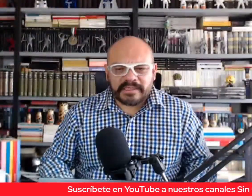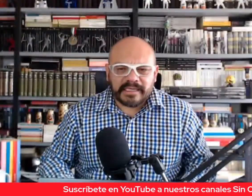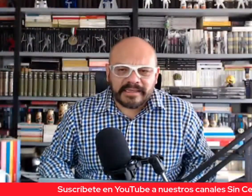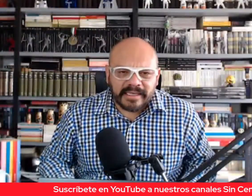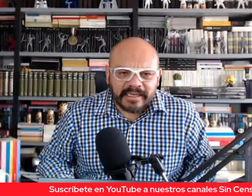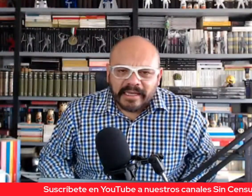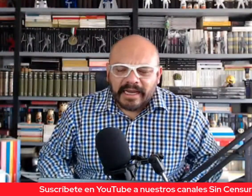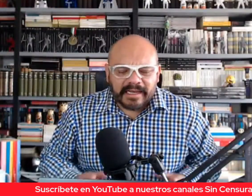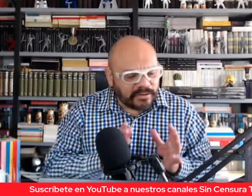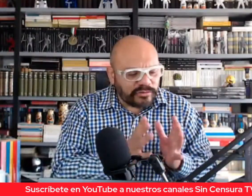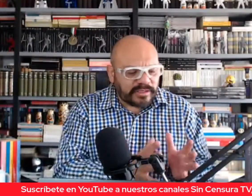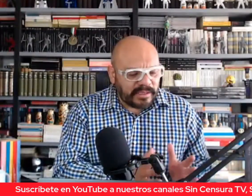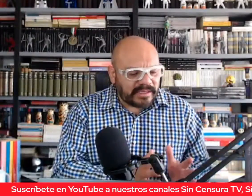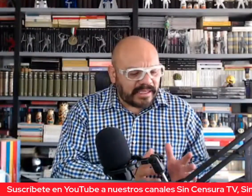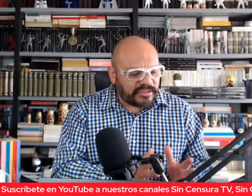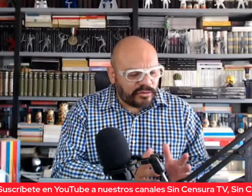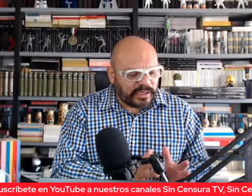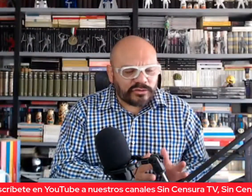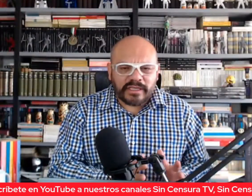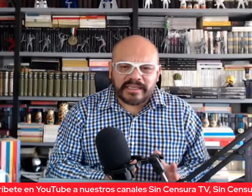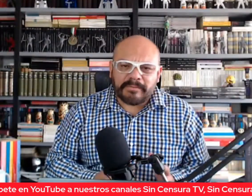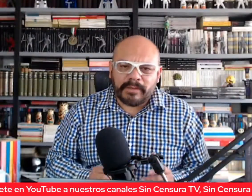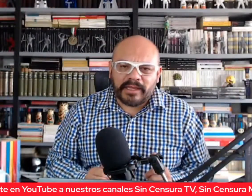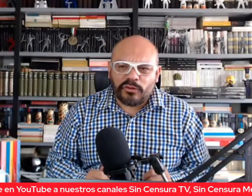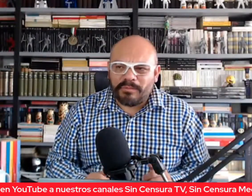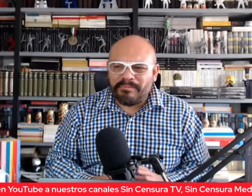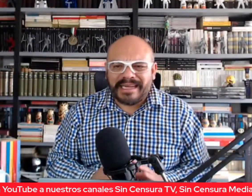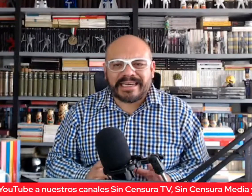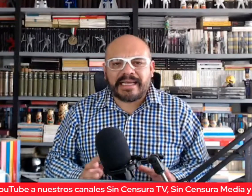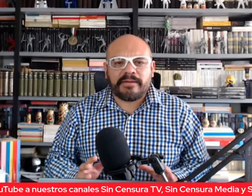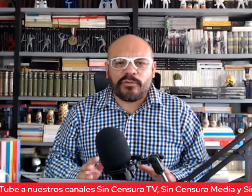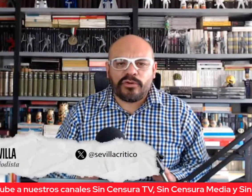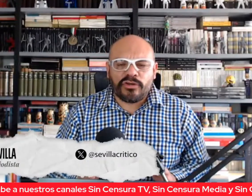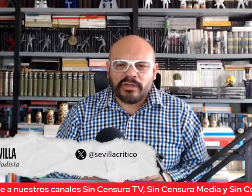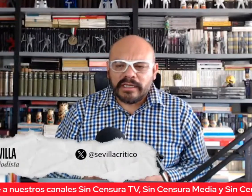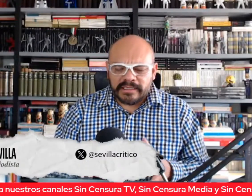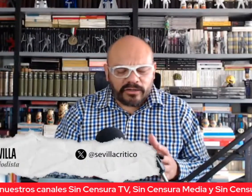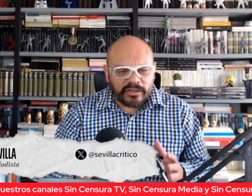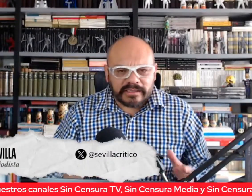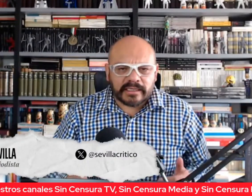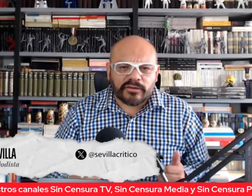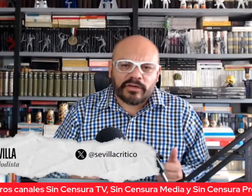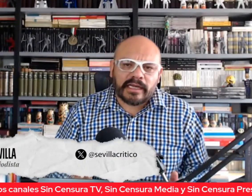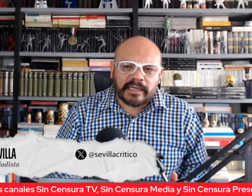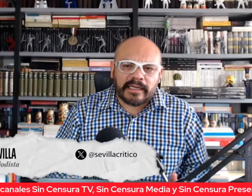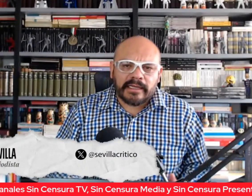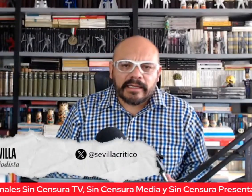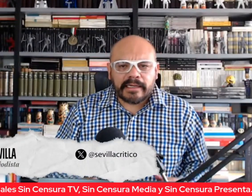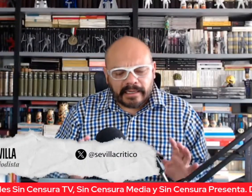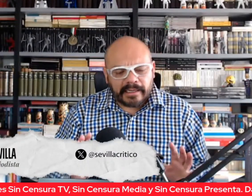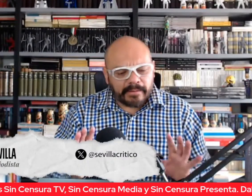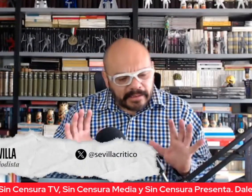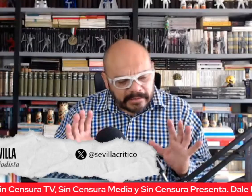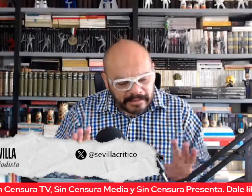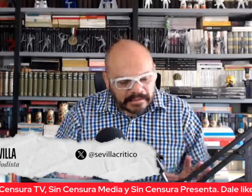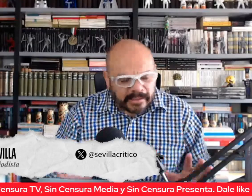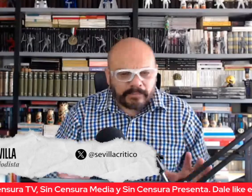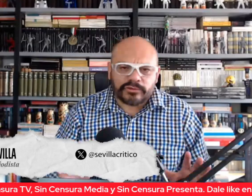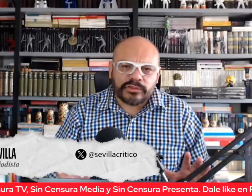es, Vicente, justamente han hecho eso, un entripado marca demonio, hicieron este coraje